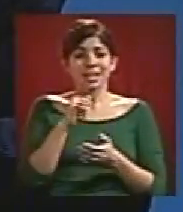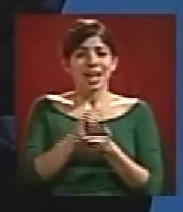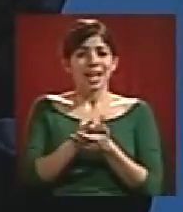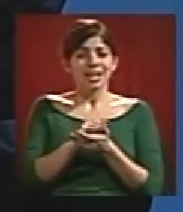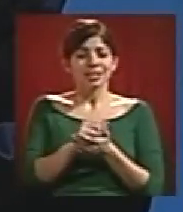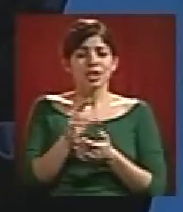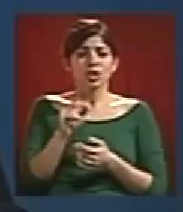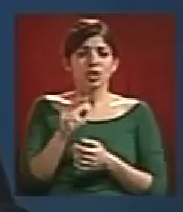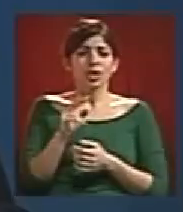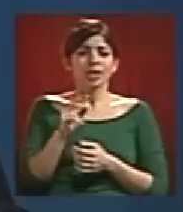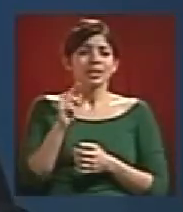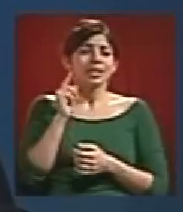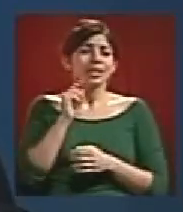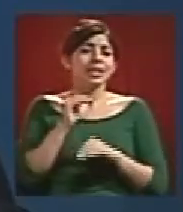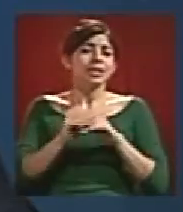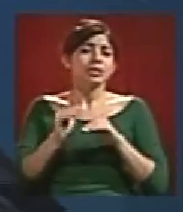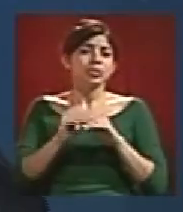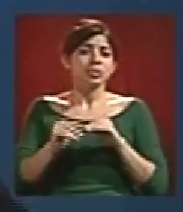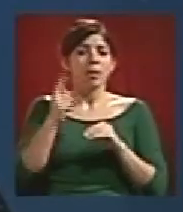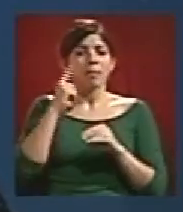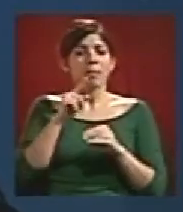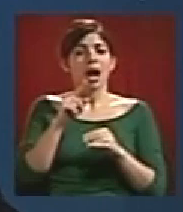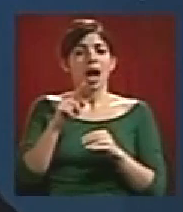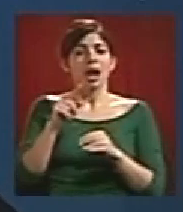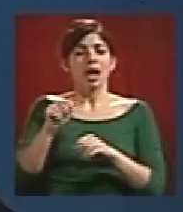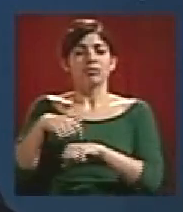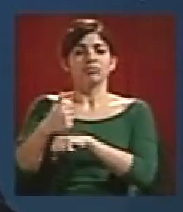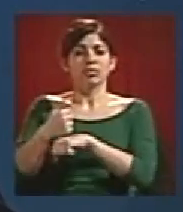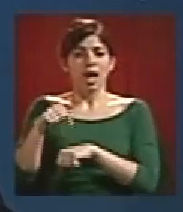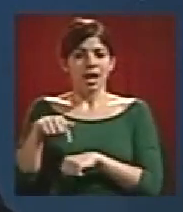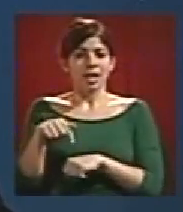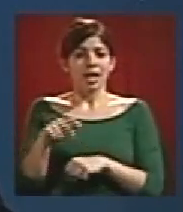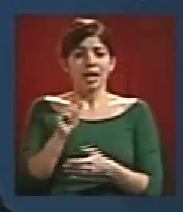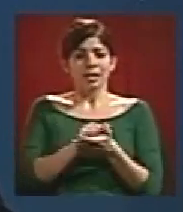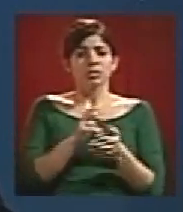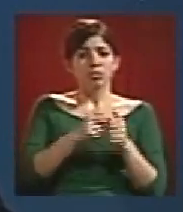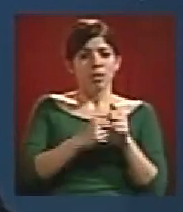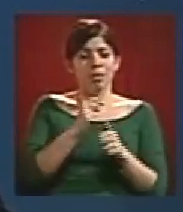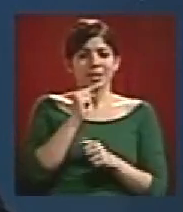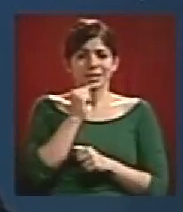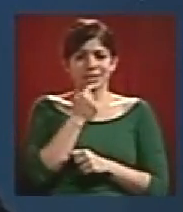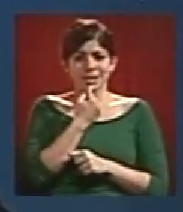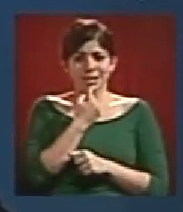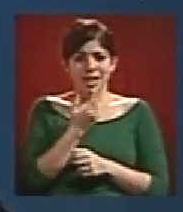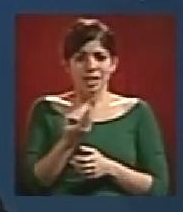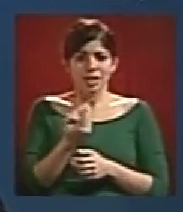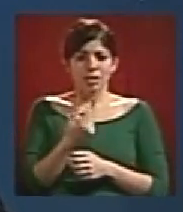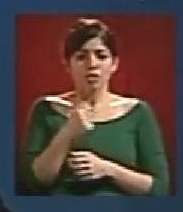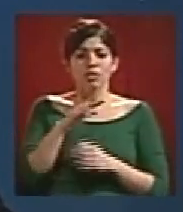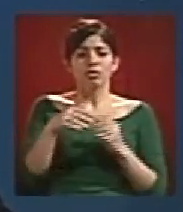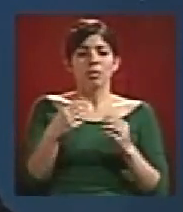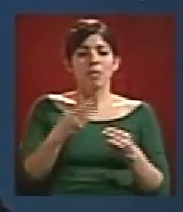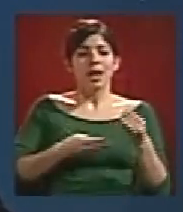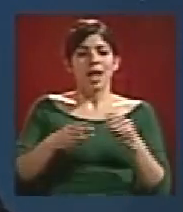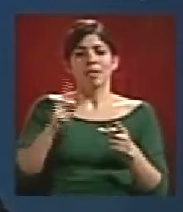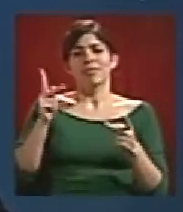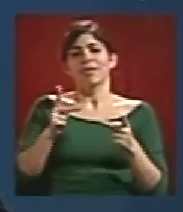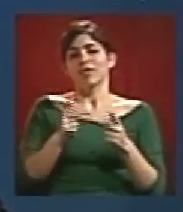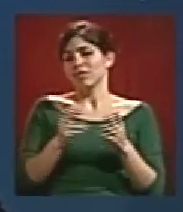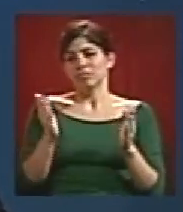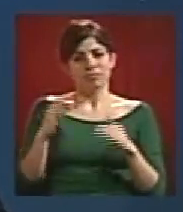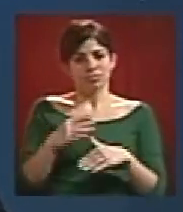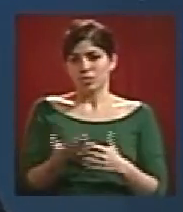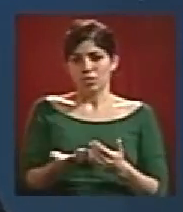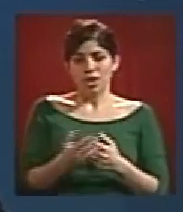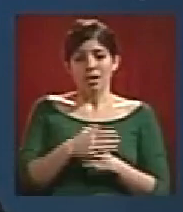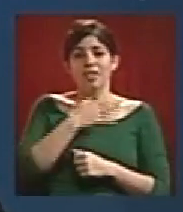deben aplicarse acá, ¿verdad? Porque precisamente tenemos un problema serio de que el mercado no es perfecto y la regulación ahí yo creo que